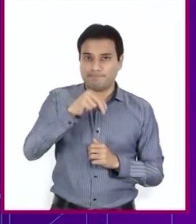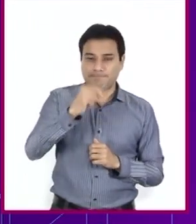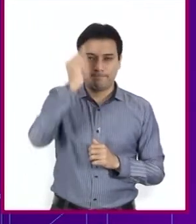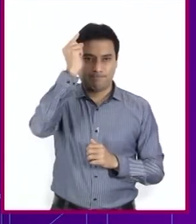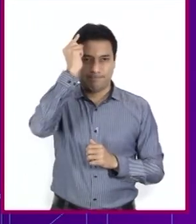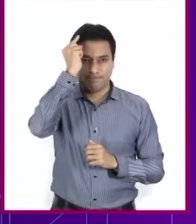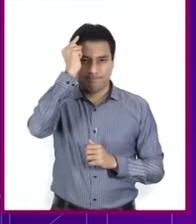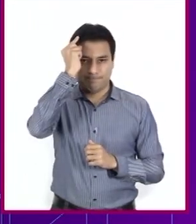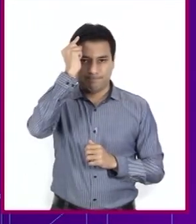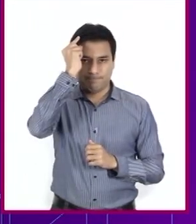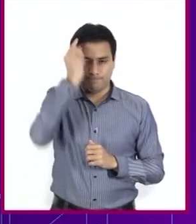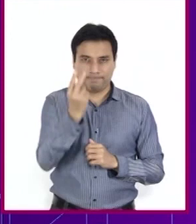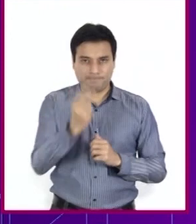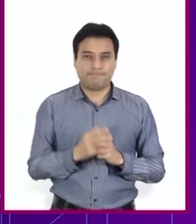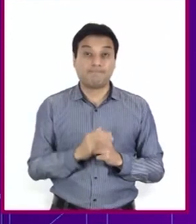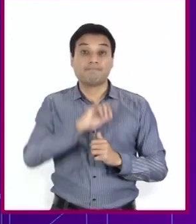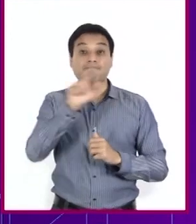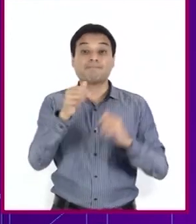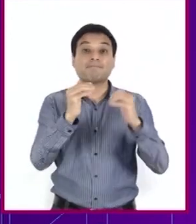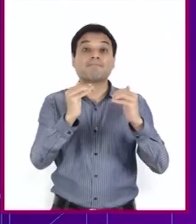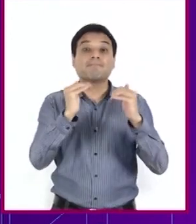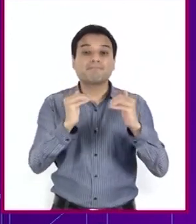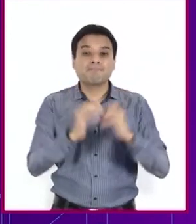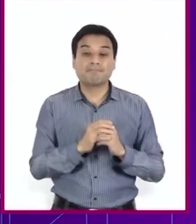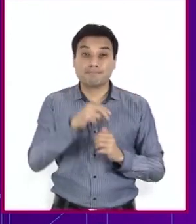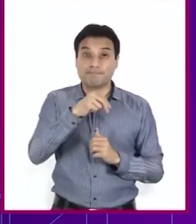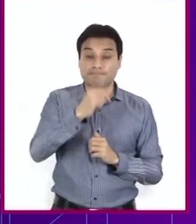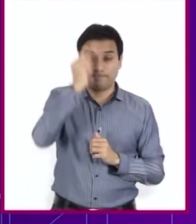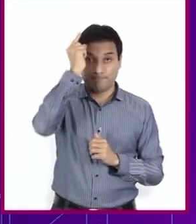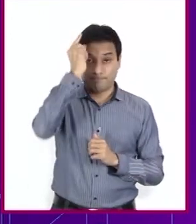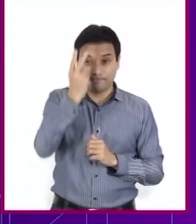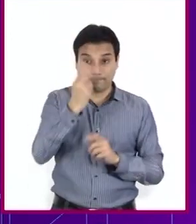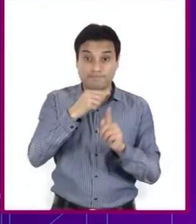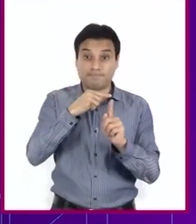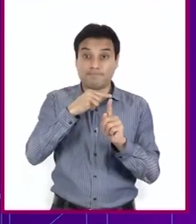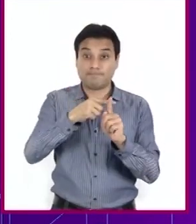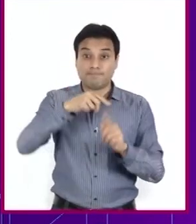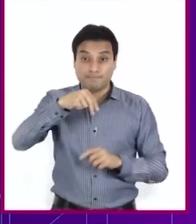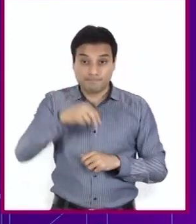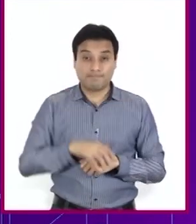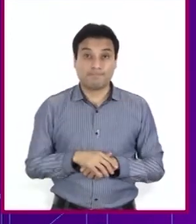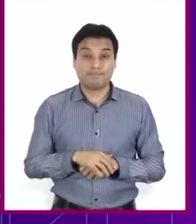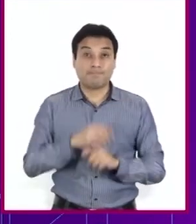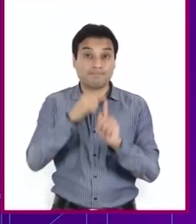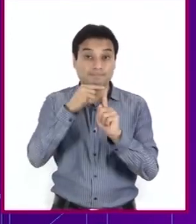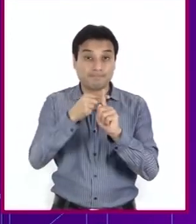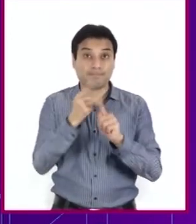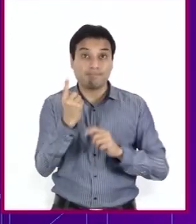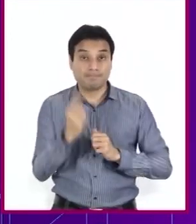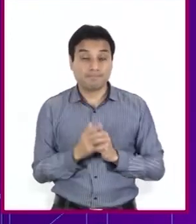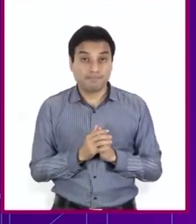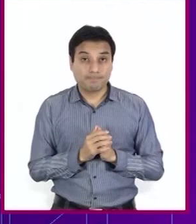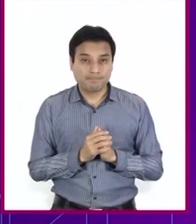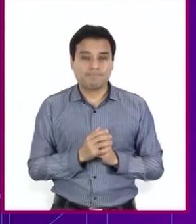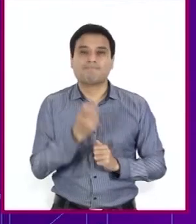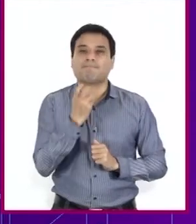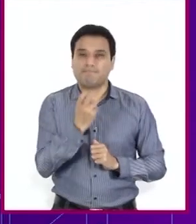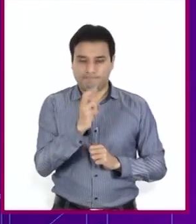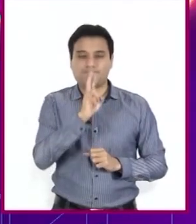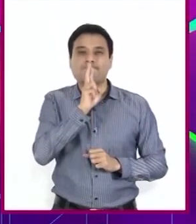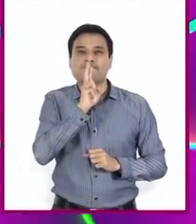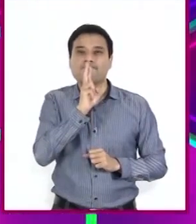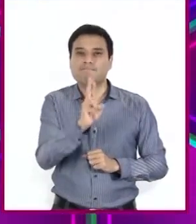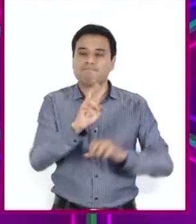verticales. Por último, n al cuadrado más n más 1 es el total